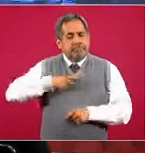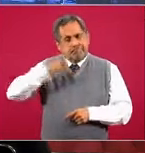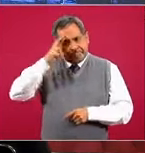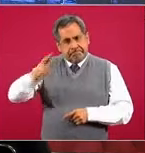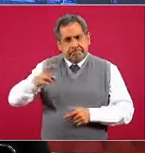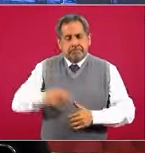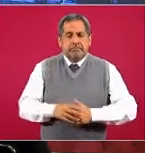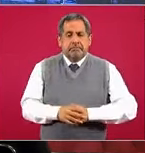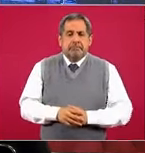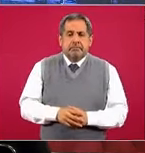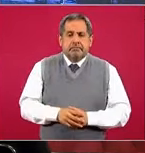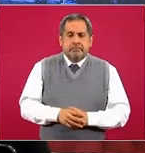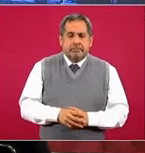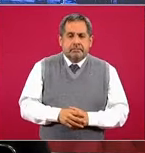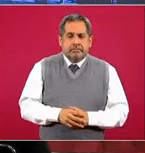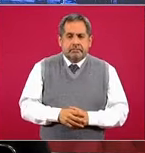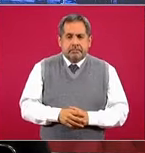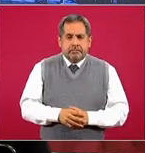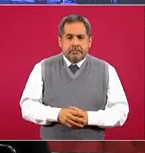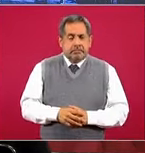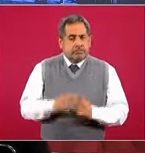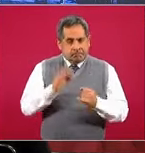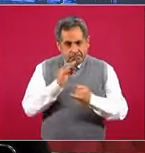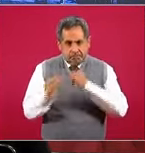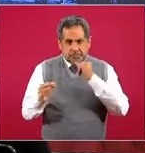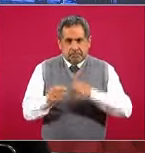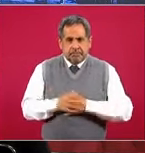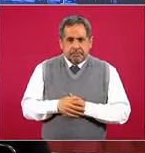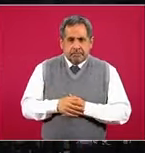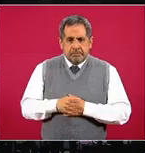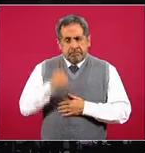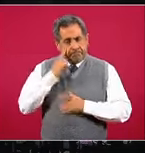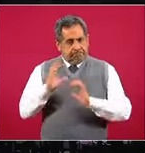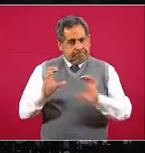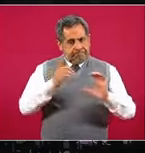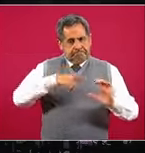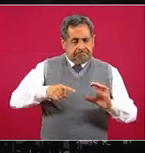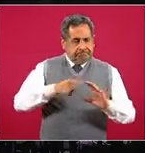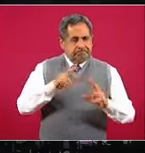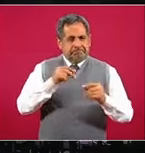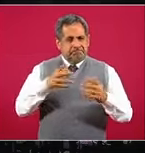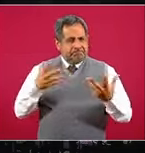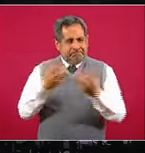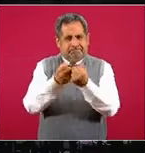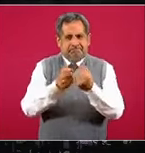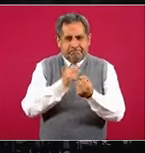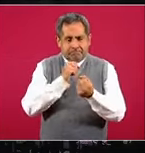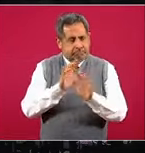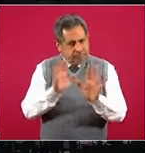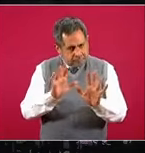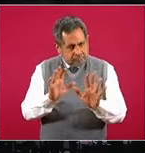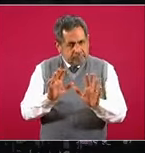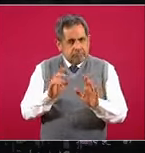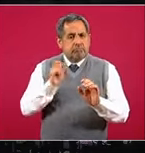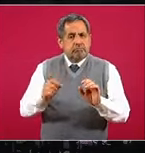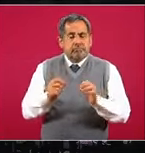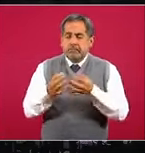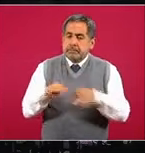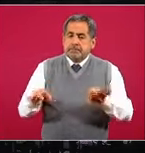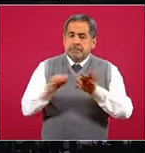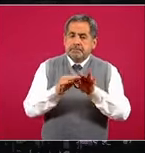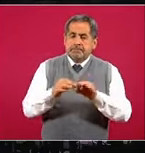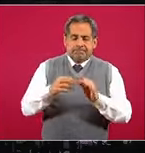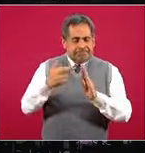Y por último, para no atropellarnos entre nosotros, hay que mantener las